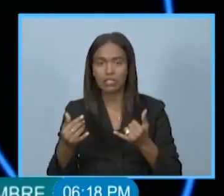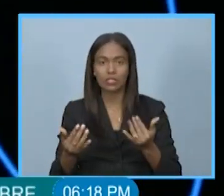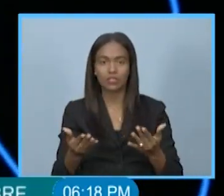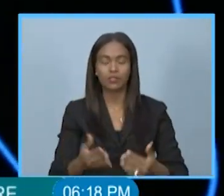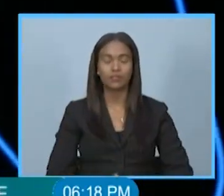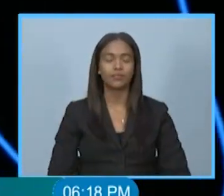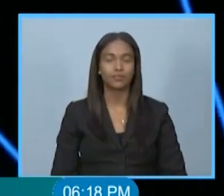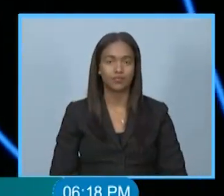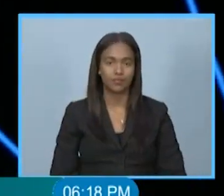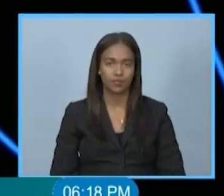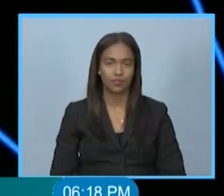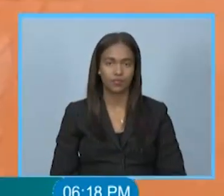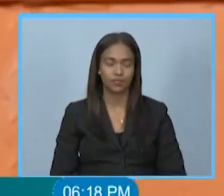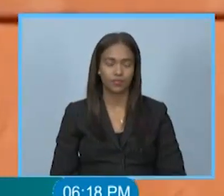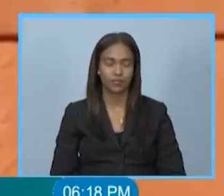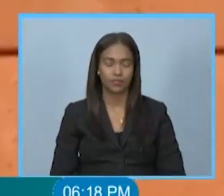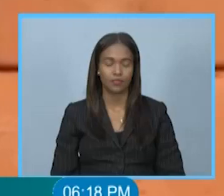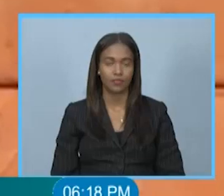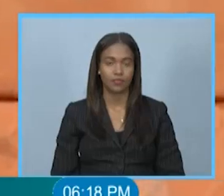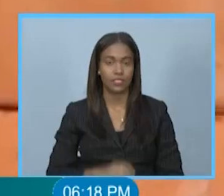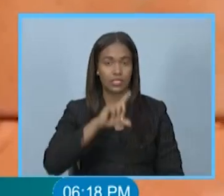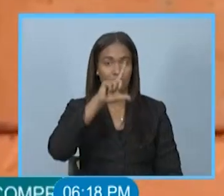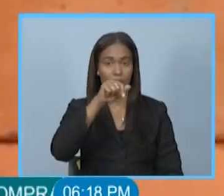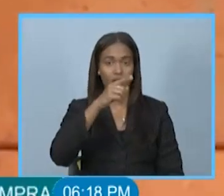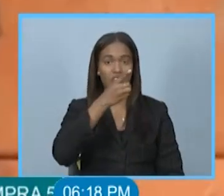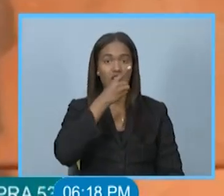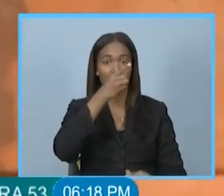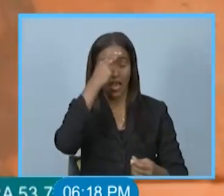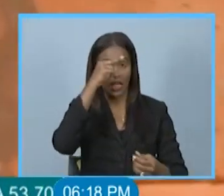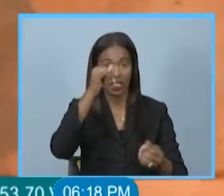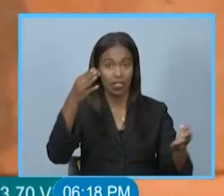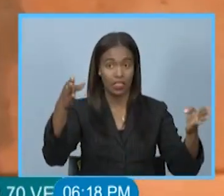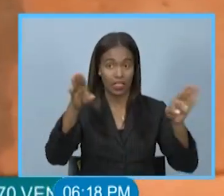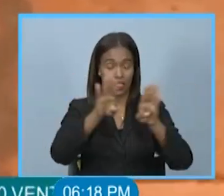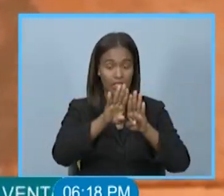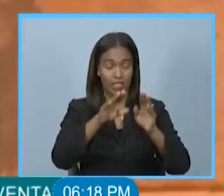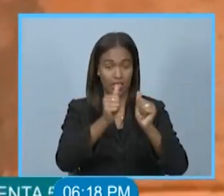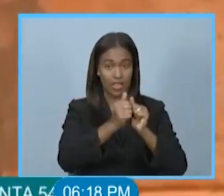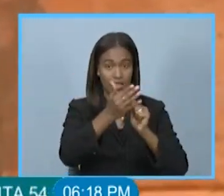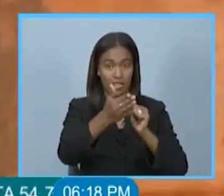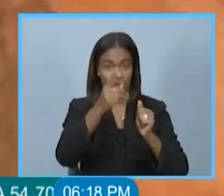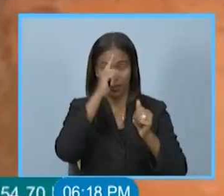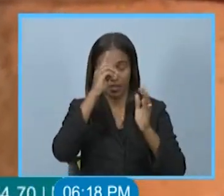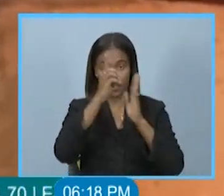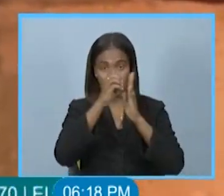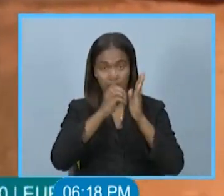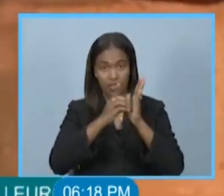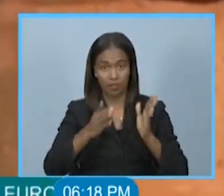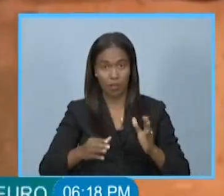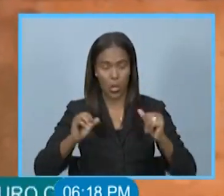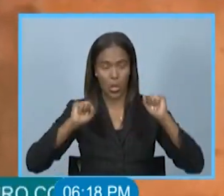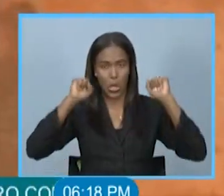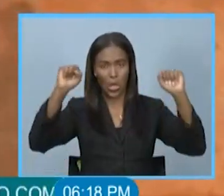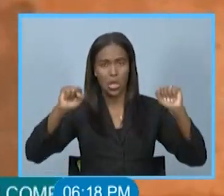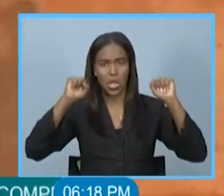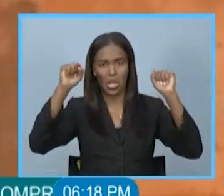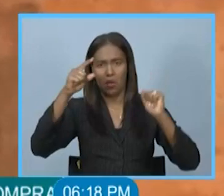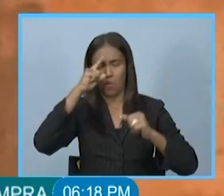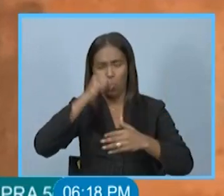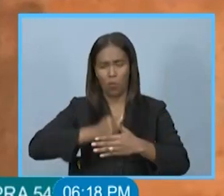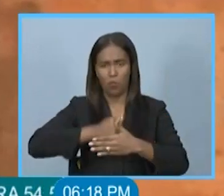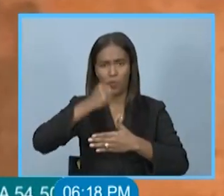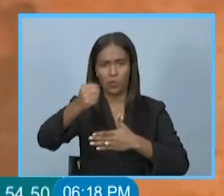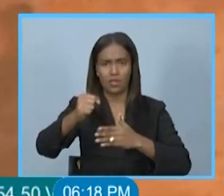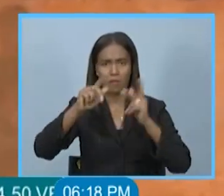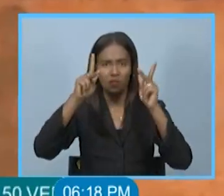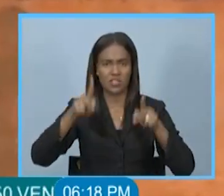al día de hoy después que los haitianos cerraron la puerta del paso fronterizo hacia dajabón en protestas por las deportaciones